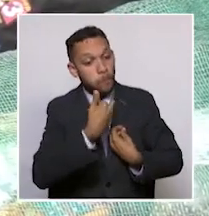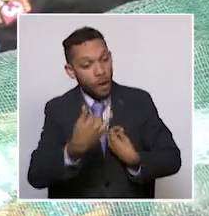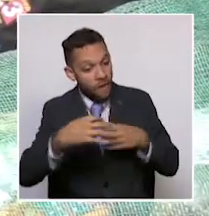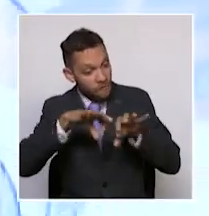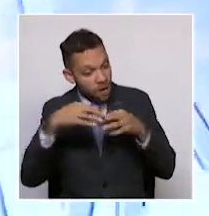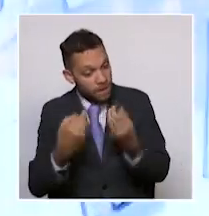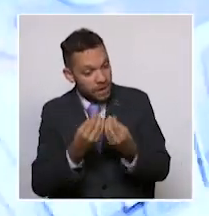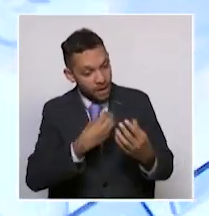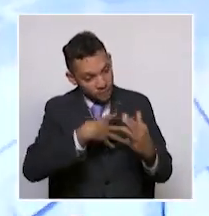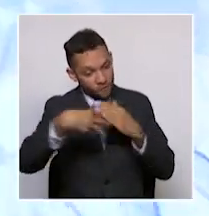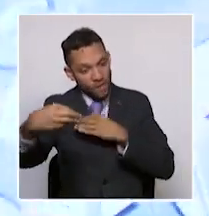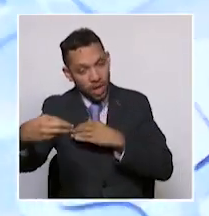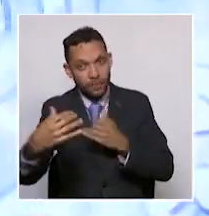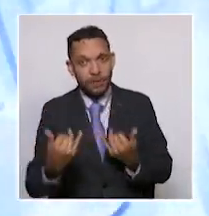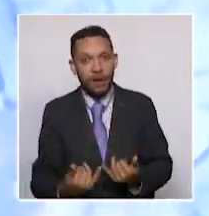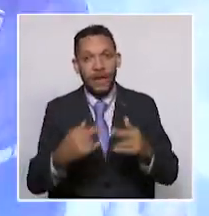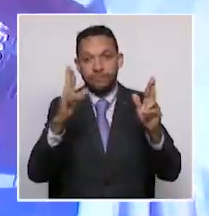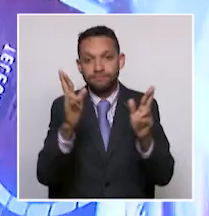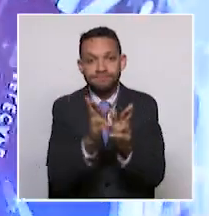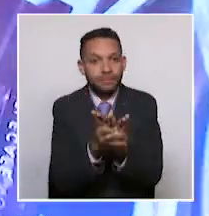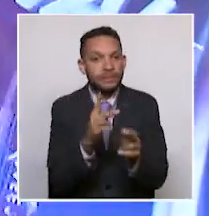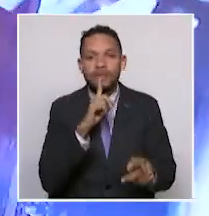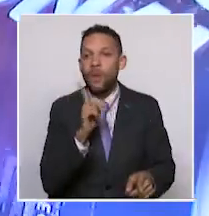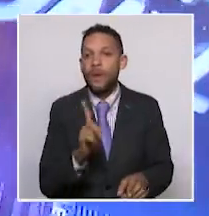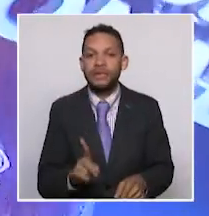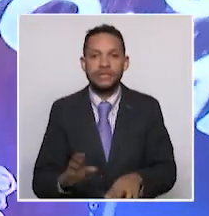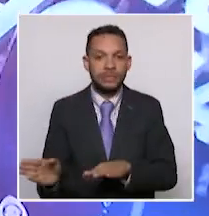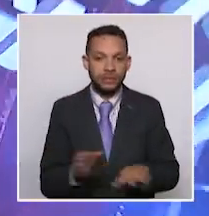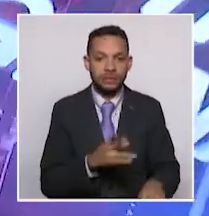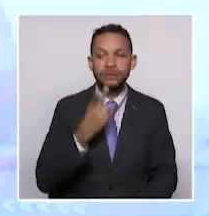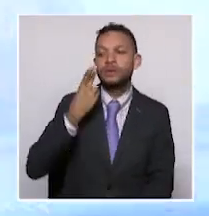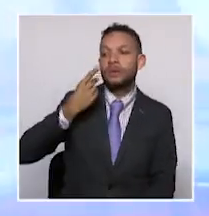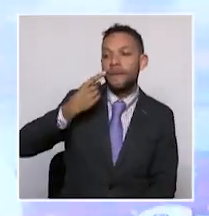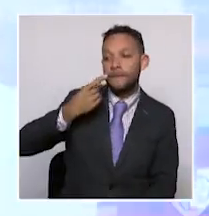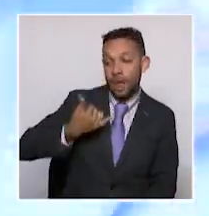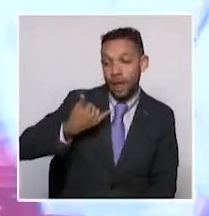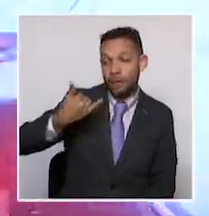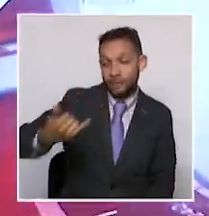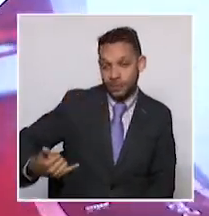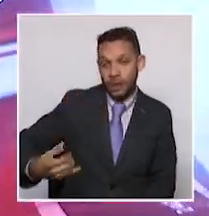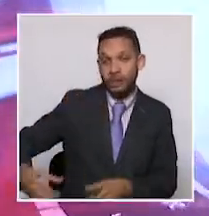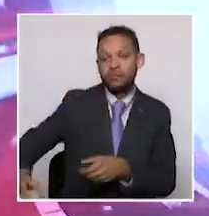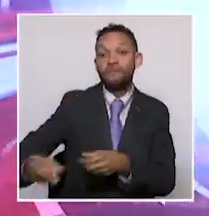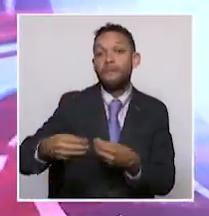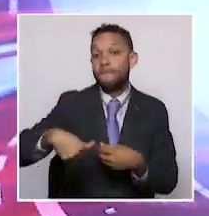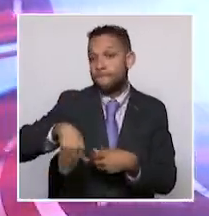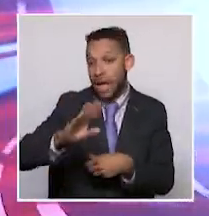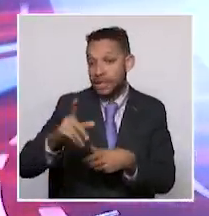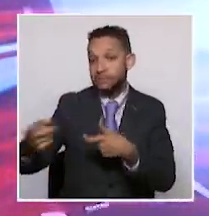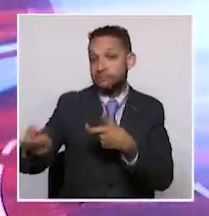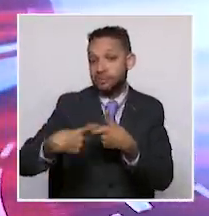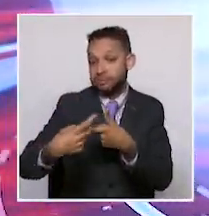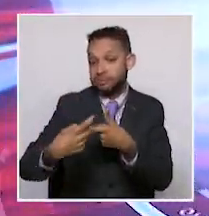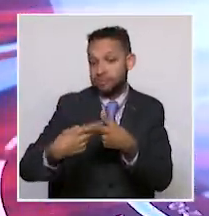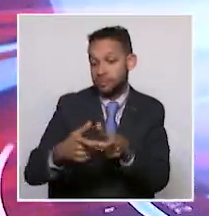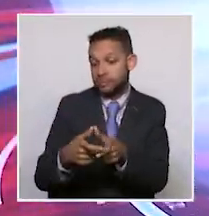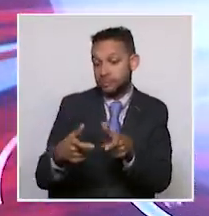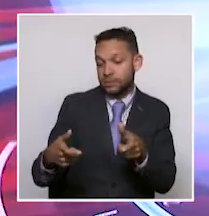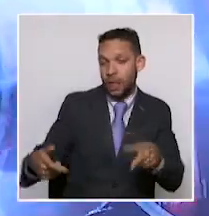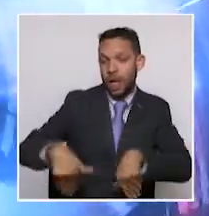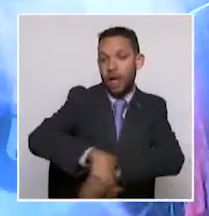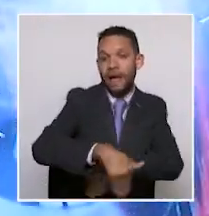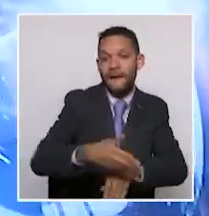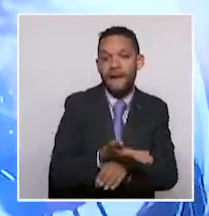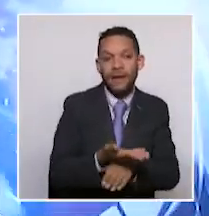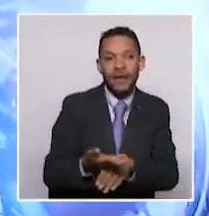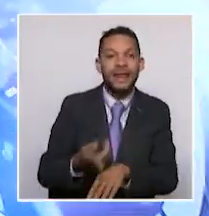resultado. Y es bien conocido que Pereira es una de las ciudades más receptoras de habitantes de calle y resulta muy atractiva para